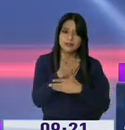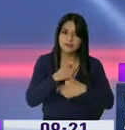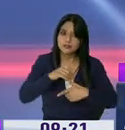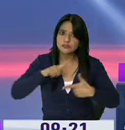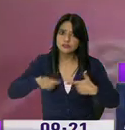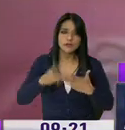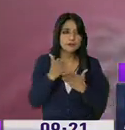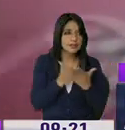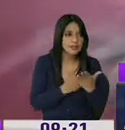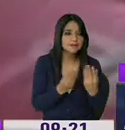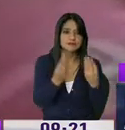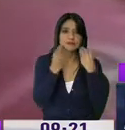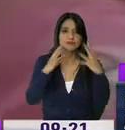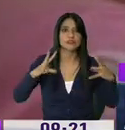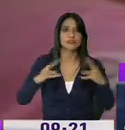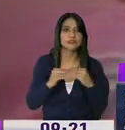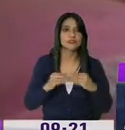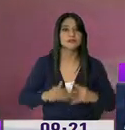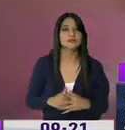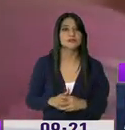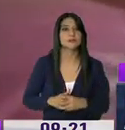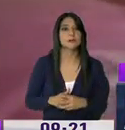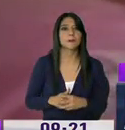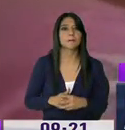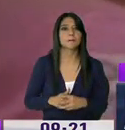de Dios.